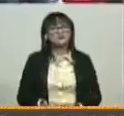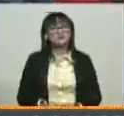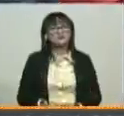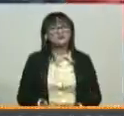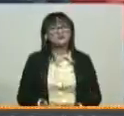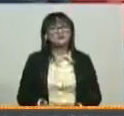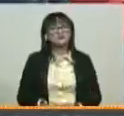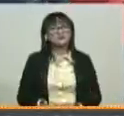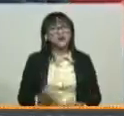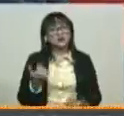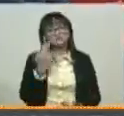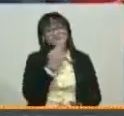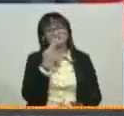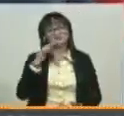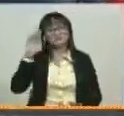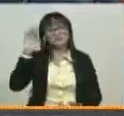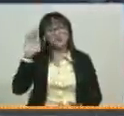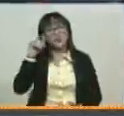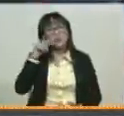Yo les juro, pueblo,